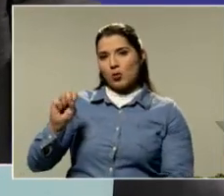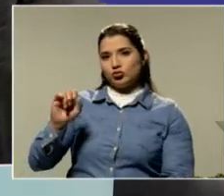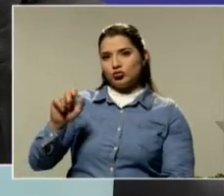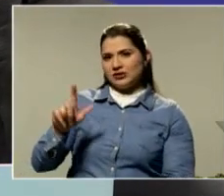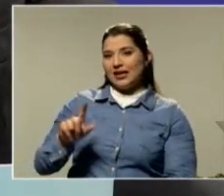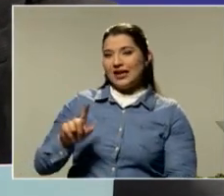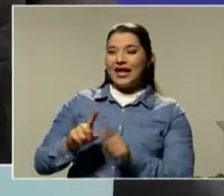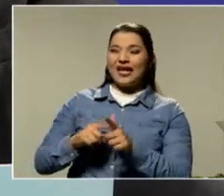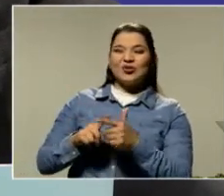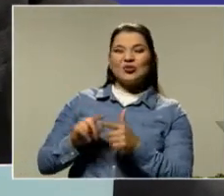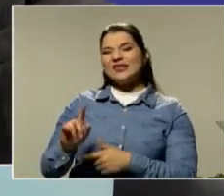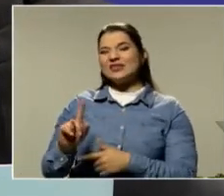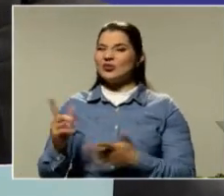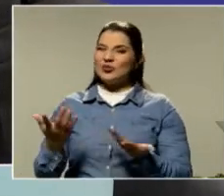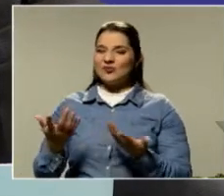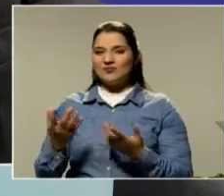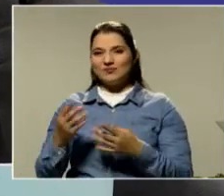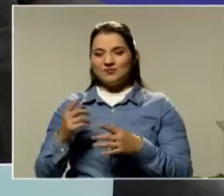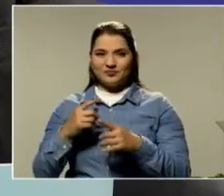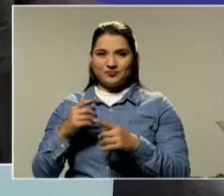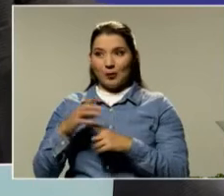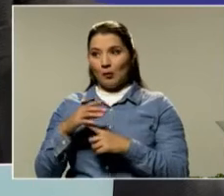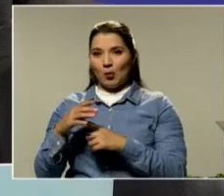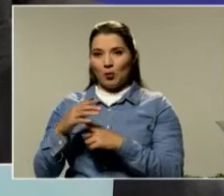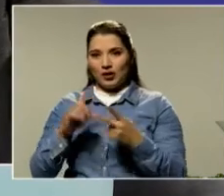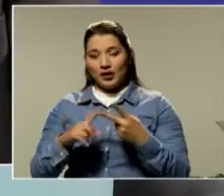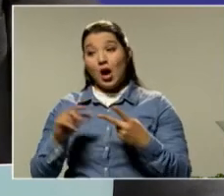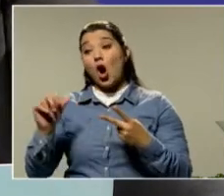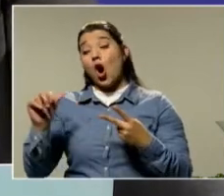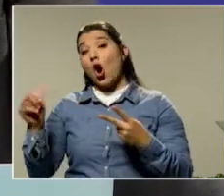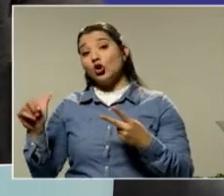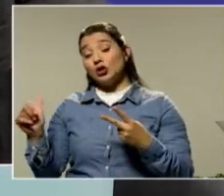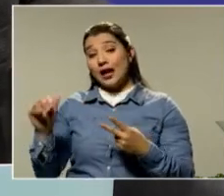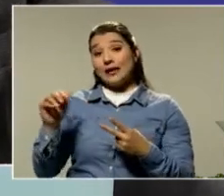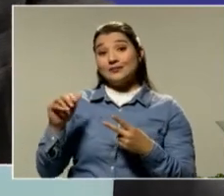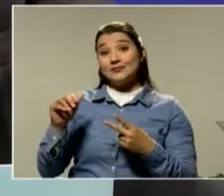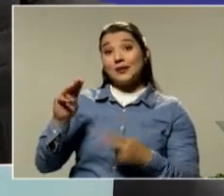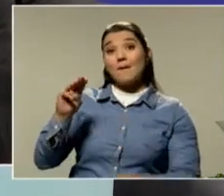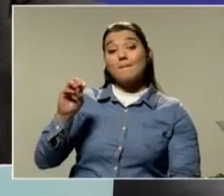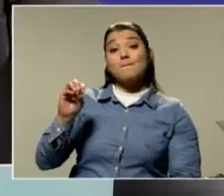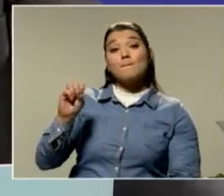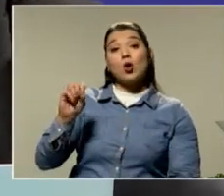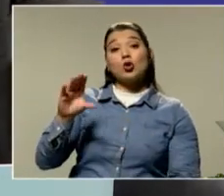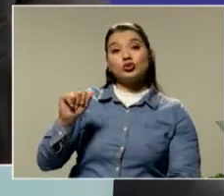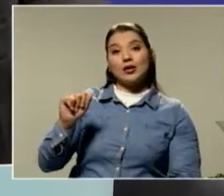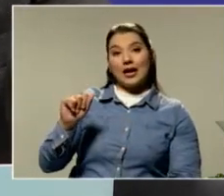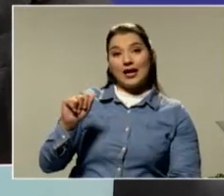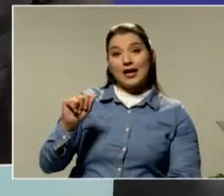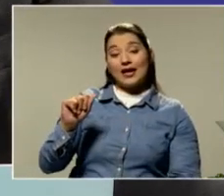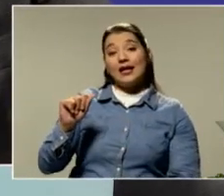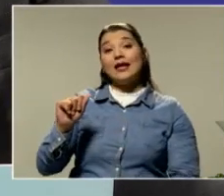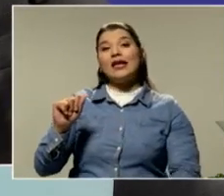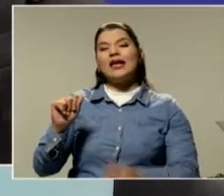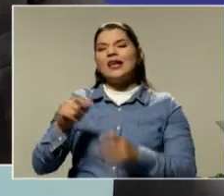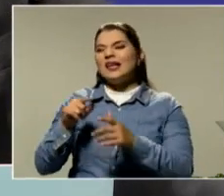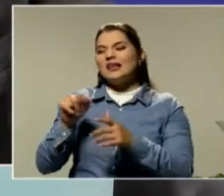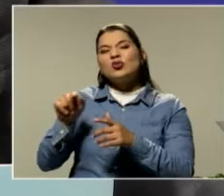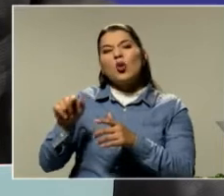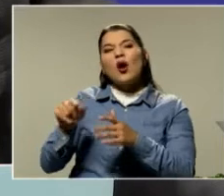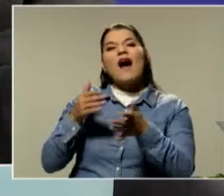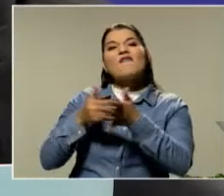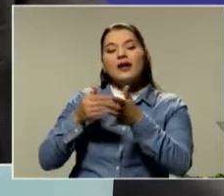el tema de la mosca del establo, que es una mosca que ataca el ganado, pero se produce en materia orgánica, se